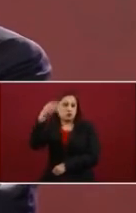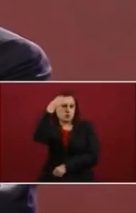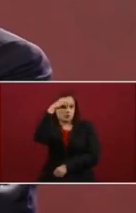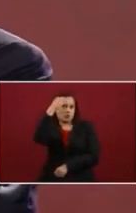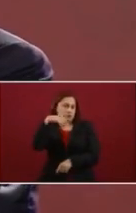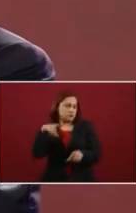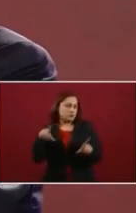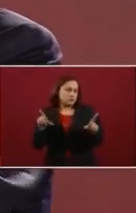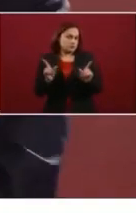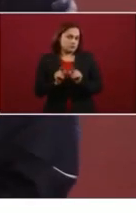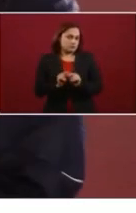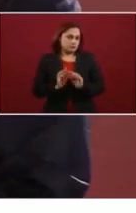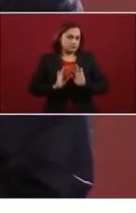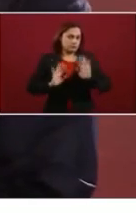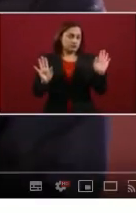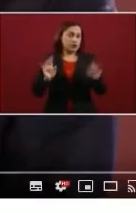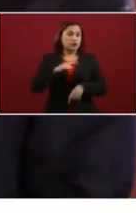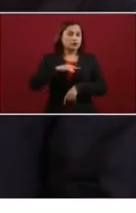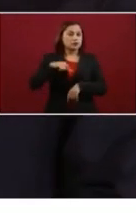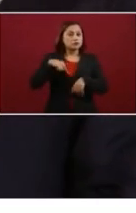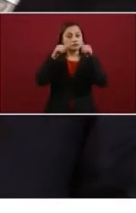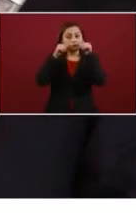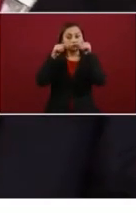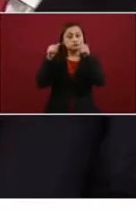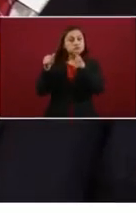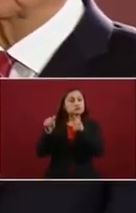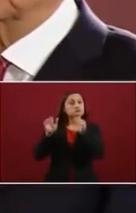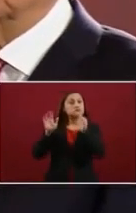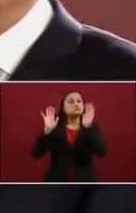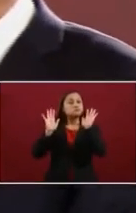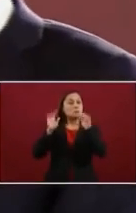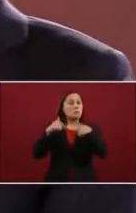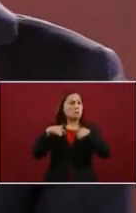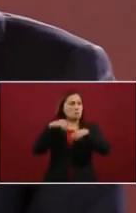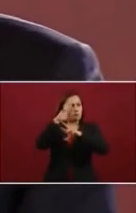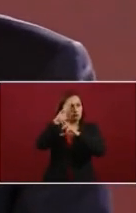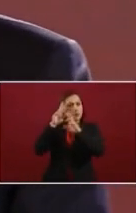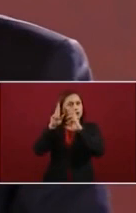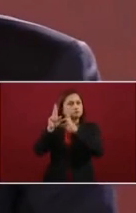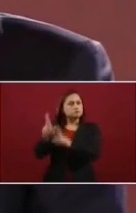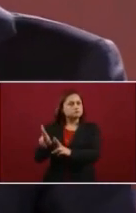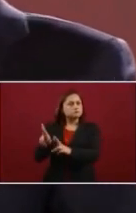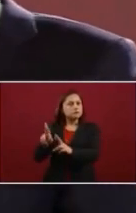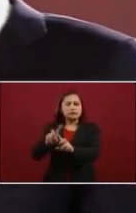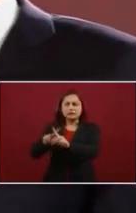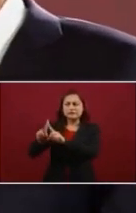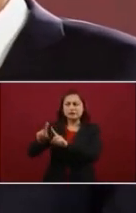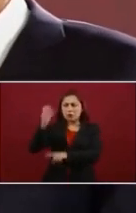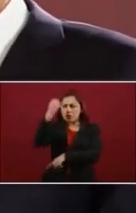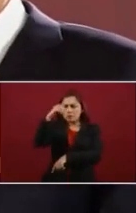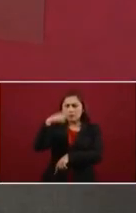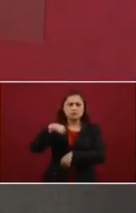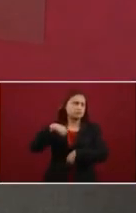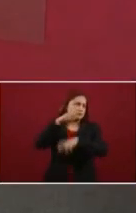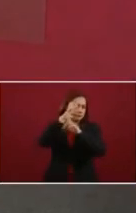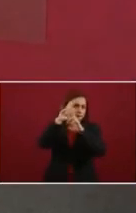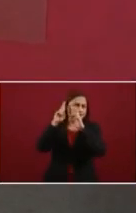pues escuchamos y respetamos todas las opiniones pero también